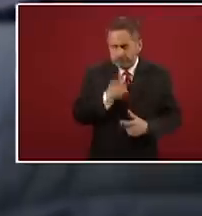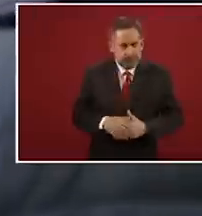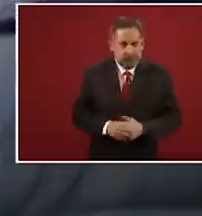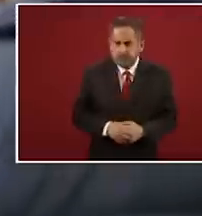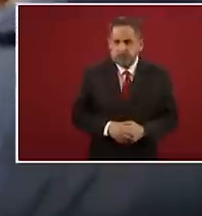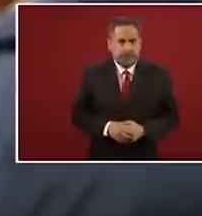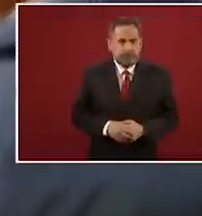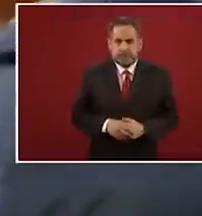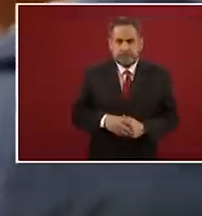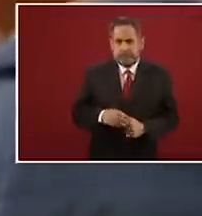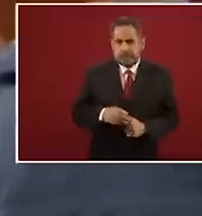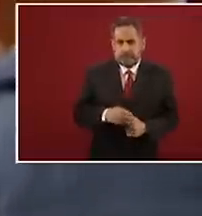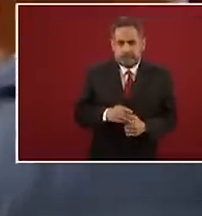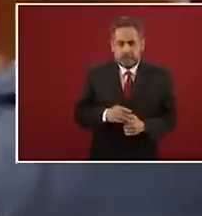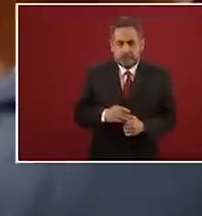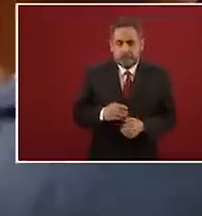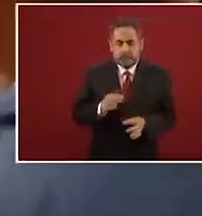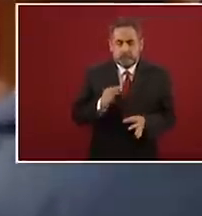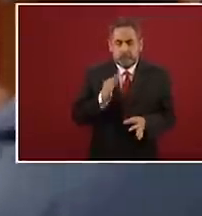Sería incumplir